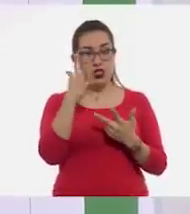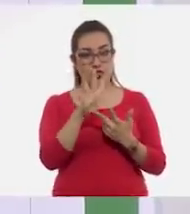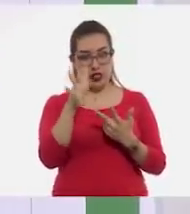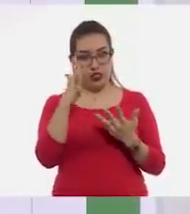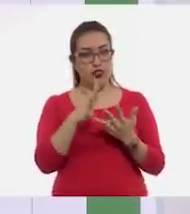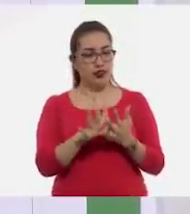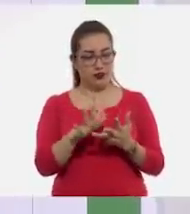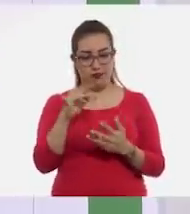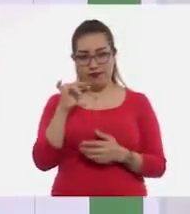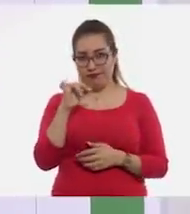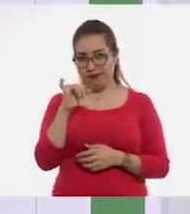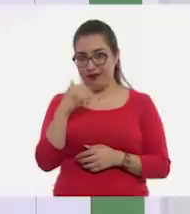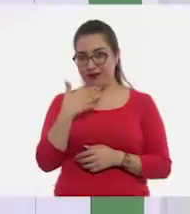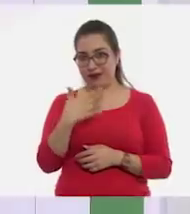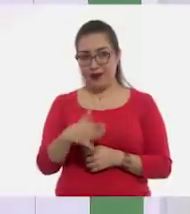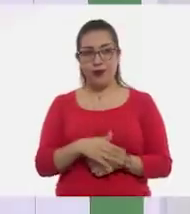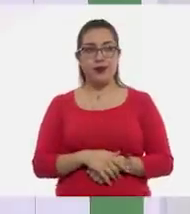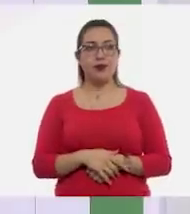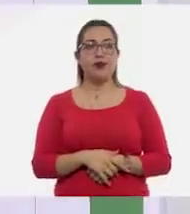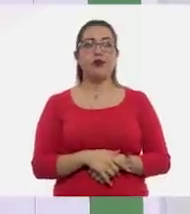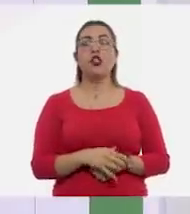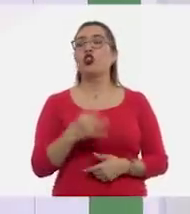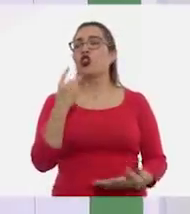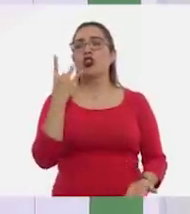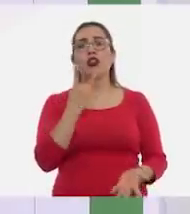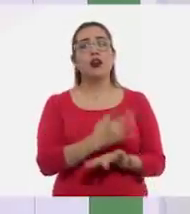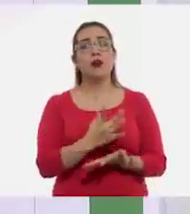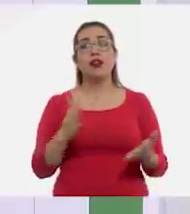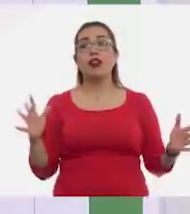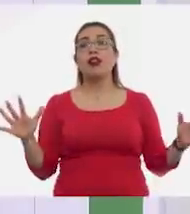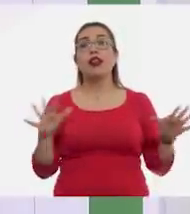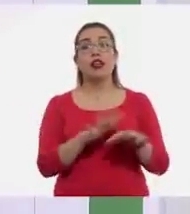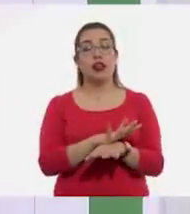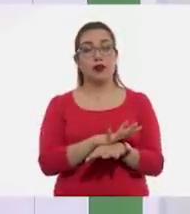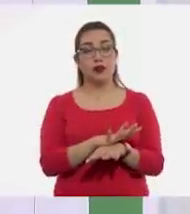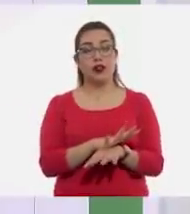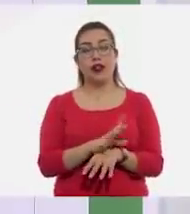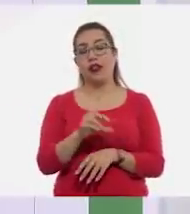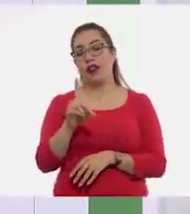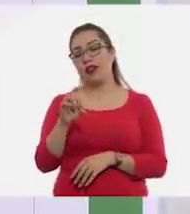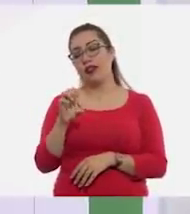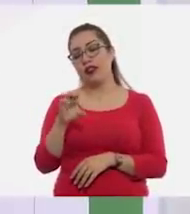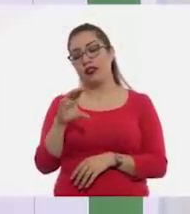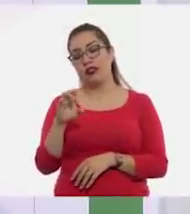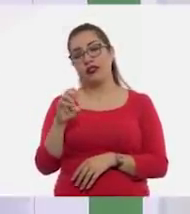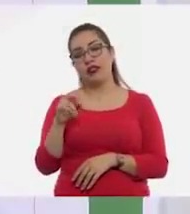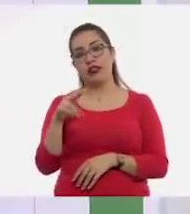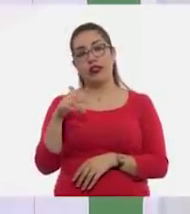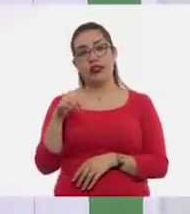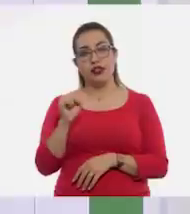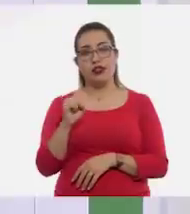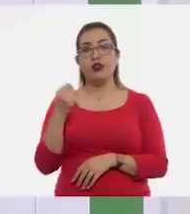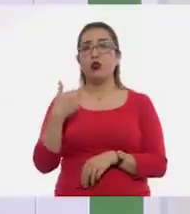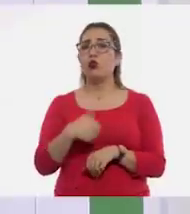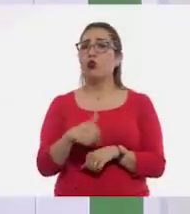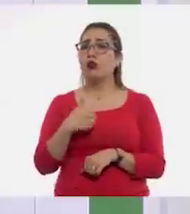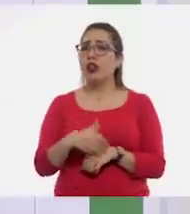bien, entonces, si te das cuenta, lo único que cambia son las decenas. Entonces, tienes razón, aquí va el número